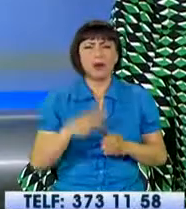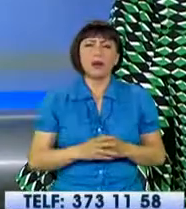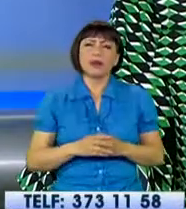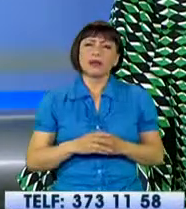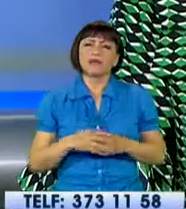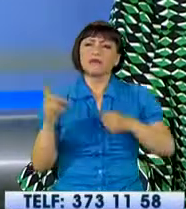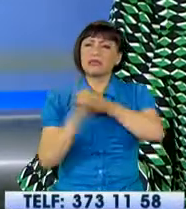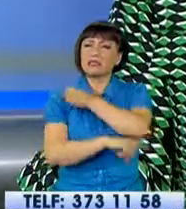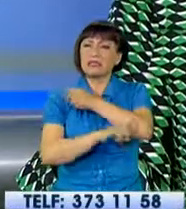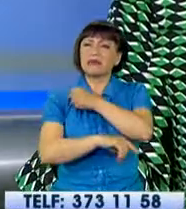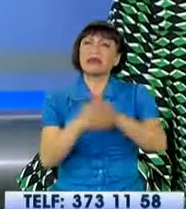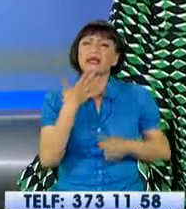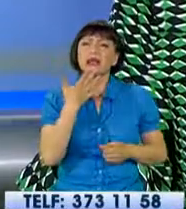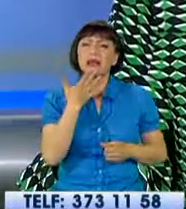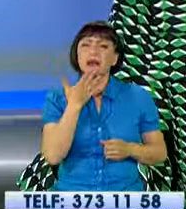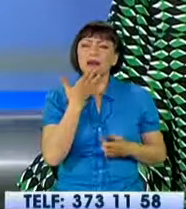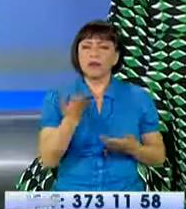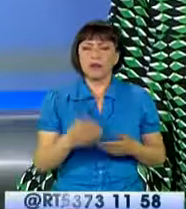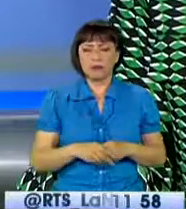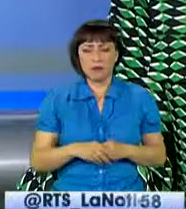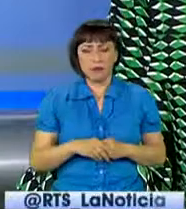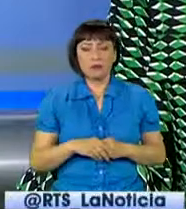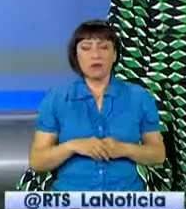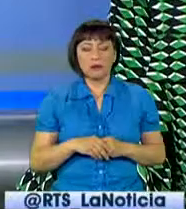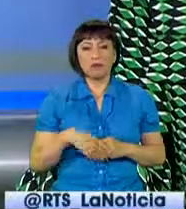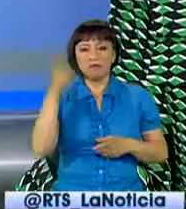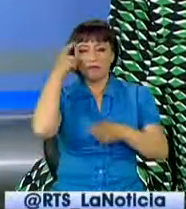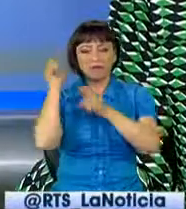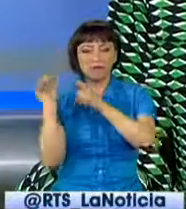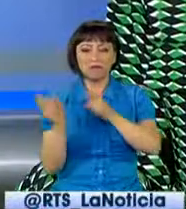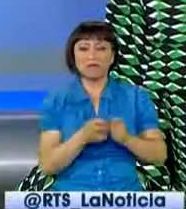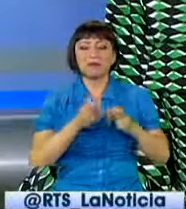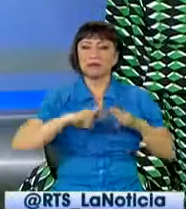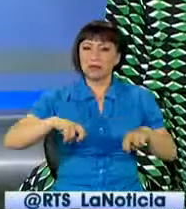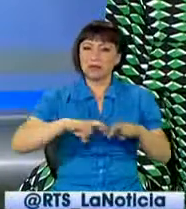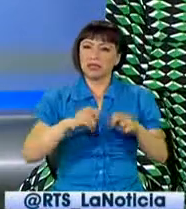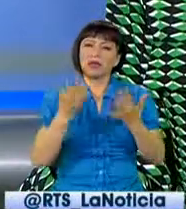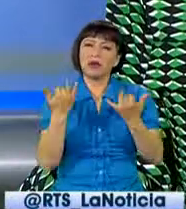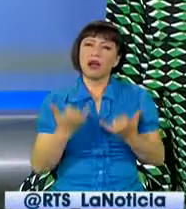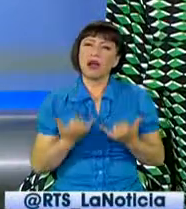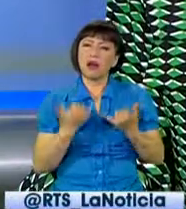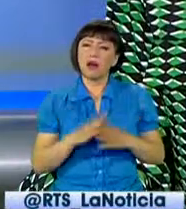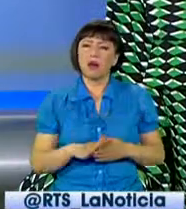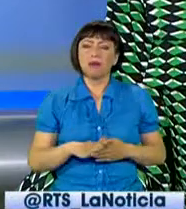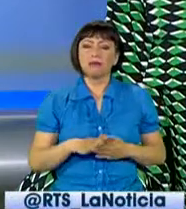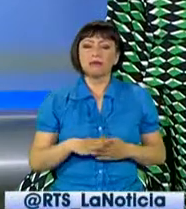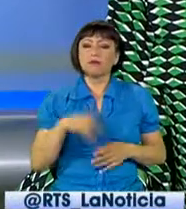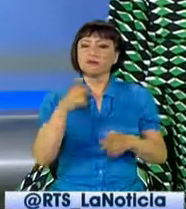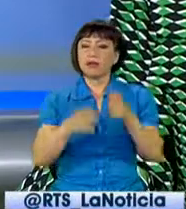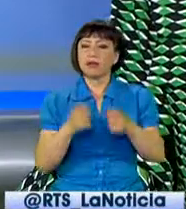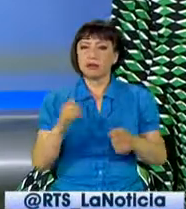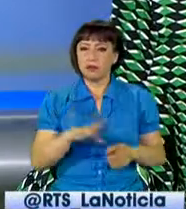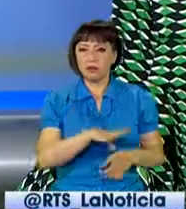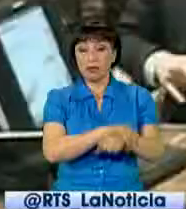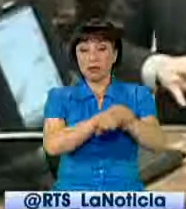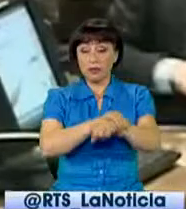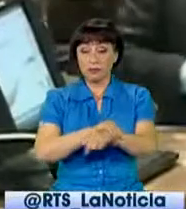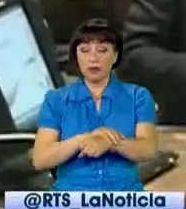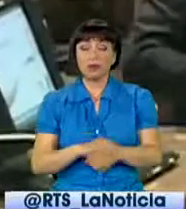la tenencia de mínimas cantidades, la Fiscalía considera que se debe analizar todas las circunstancias de la aprehensión en este tipo de caso.